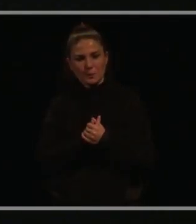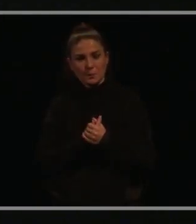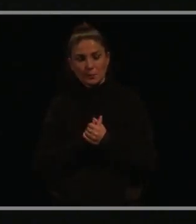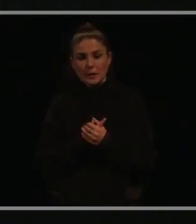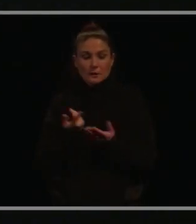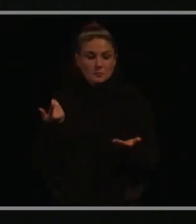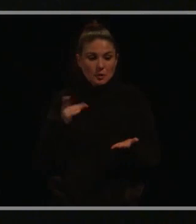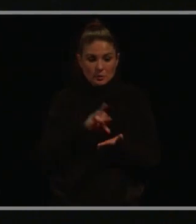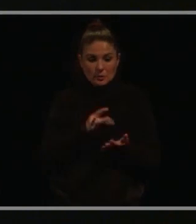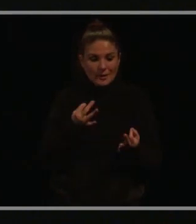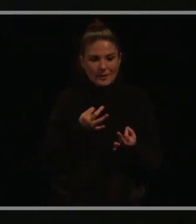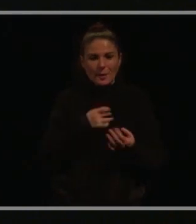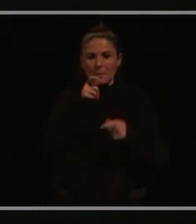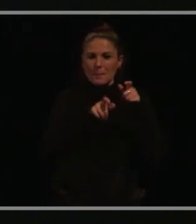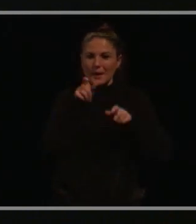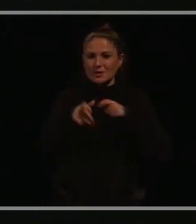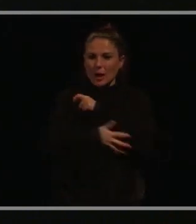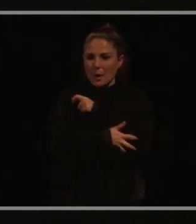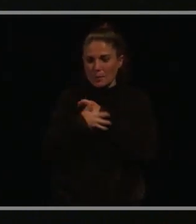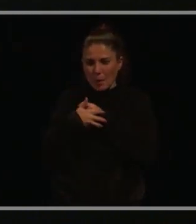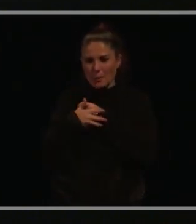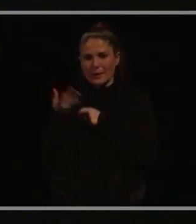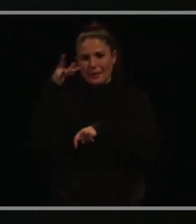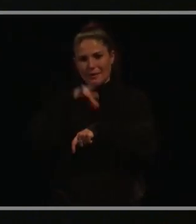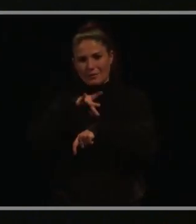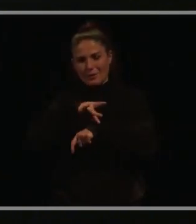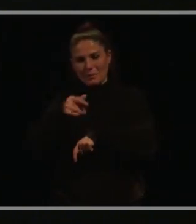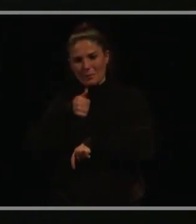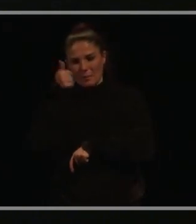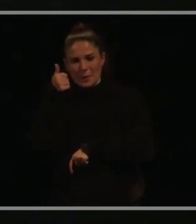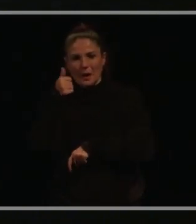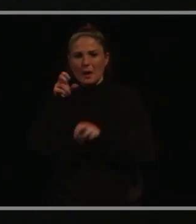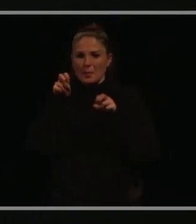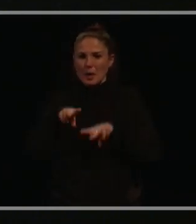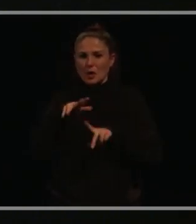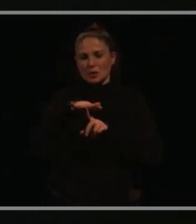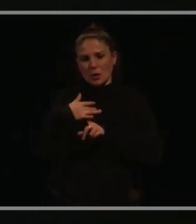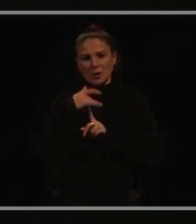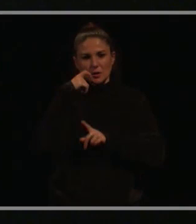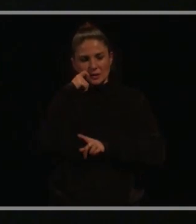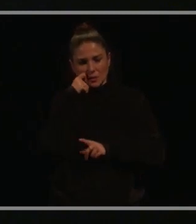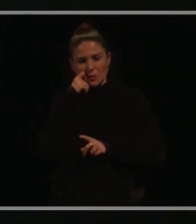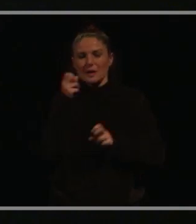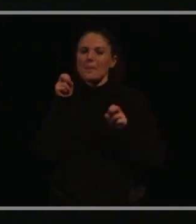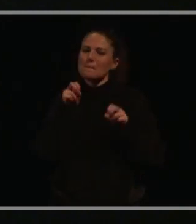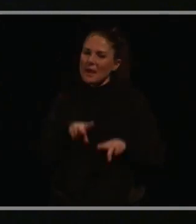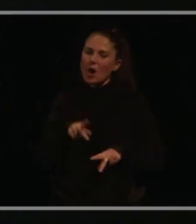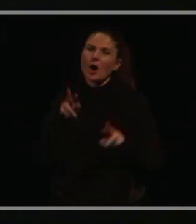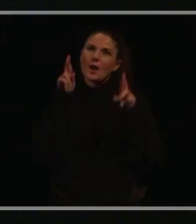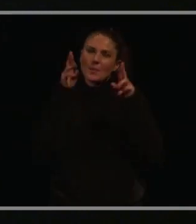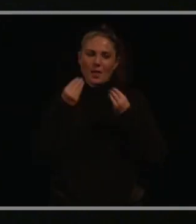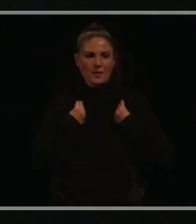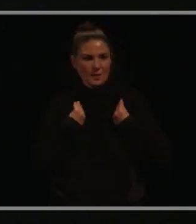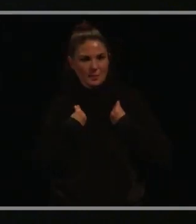Tenemos entonces que las personas pobres enferman más, tienen un peor estado de salud y una peor esperanza de vida, y que